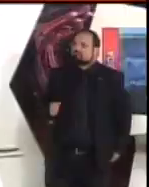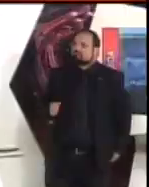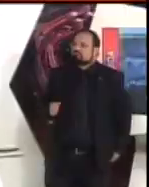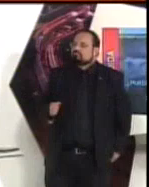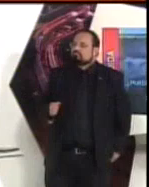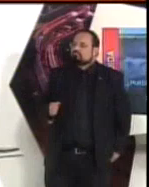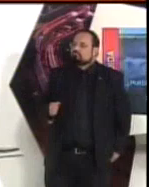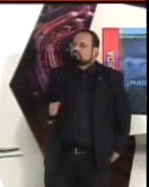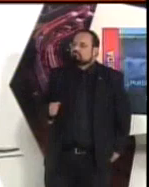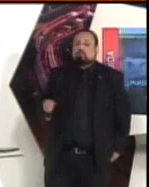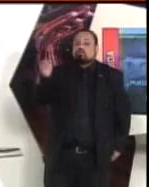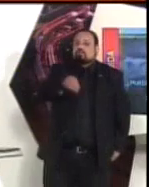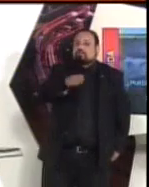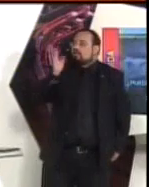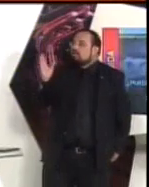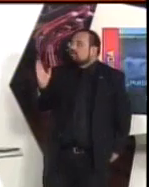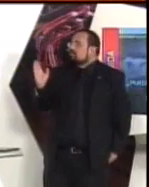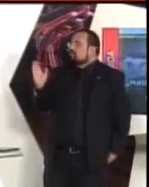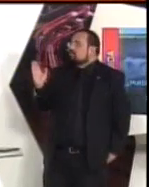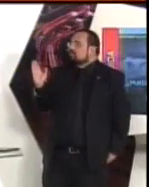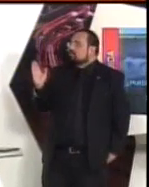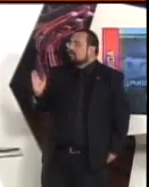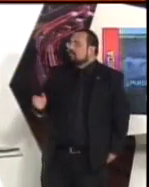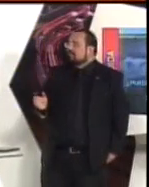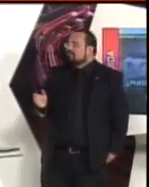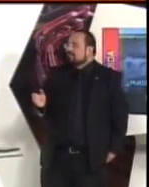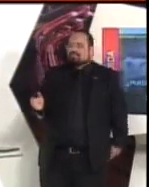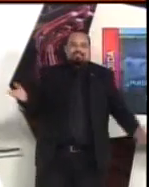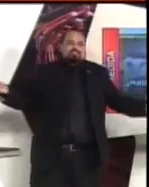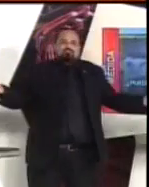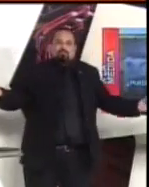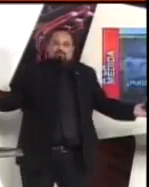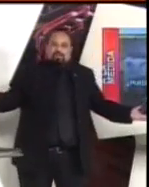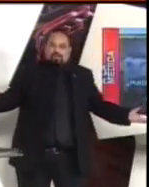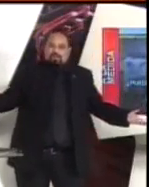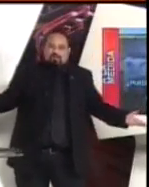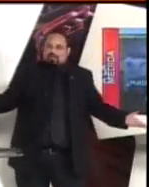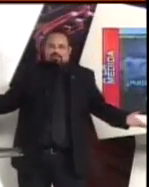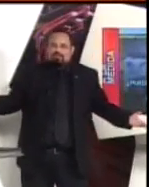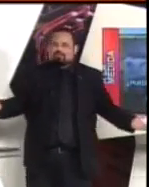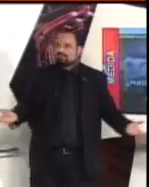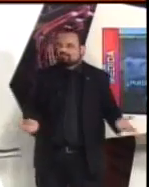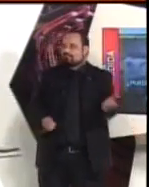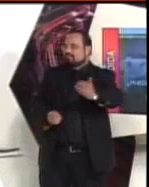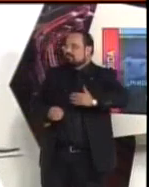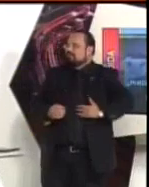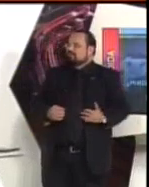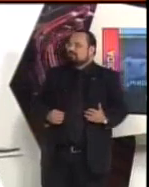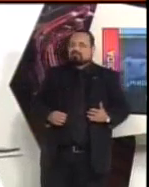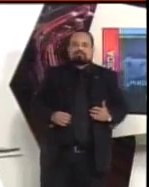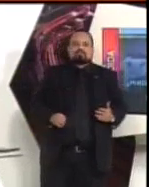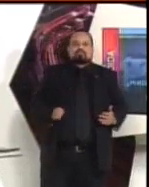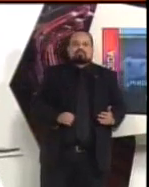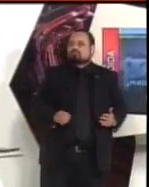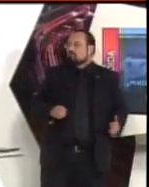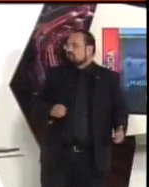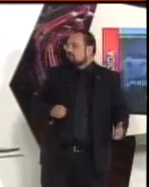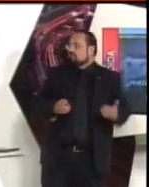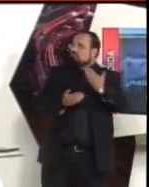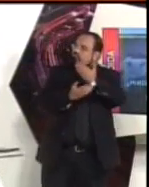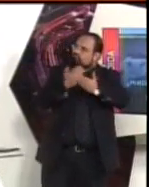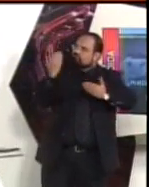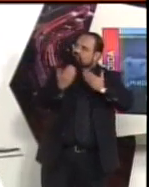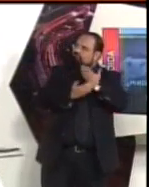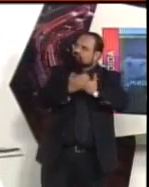respetando el aforo exact quirino metros tomamos la decisión bueno yo miro que aquí no